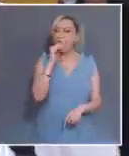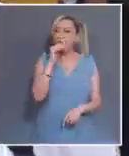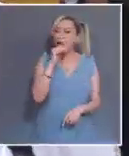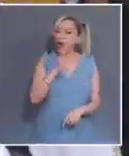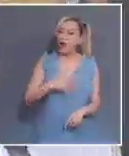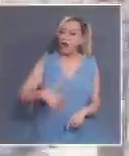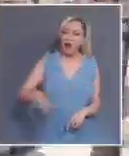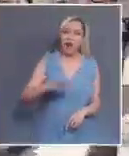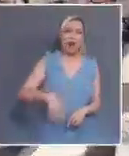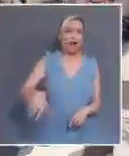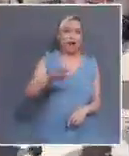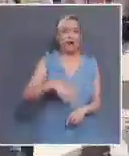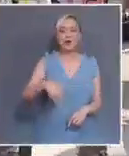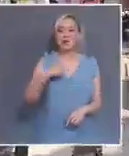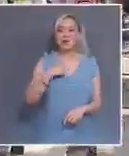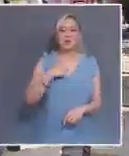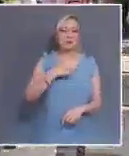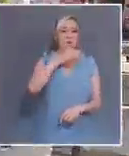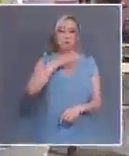tener festejos.